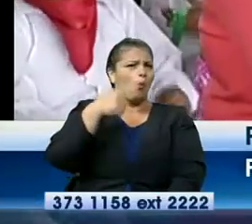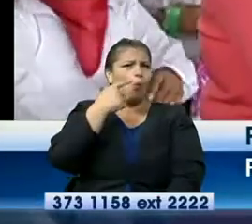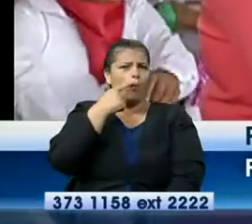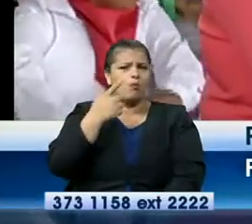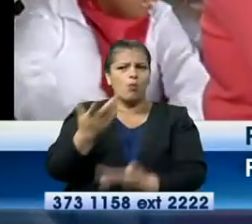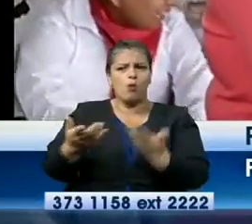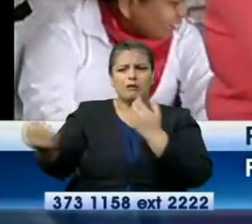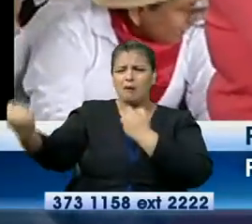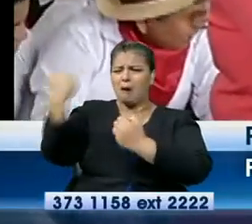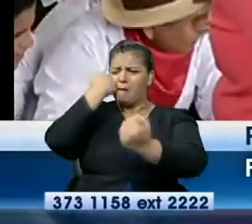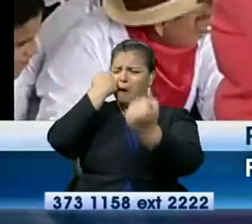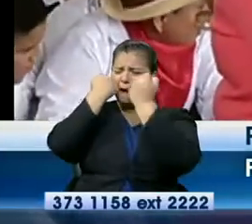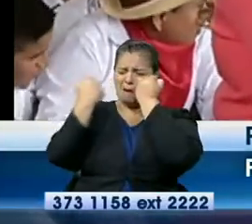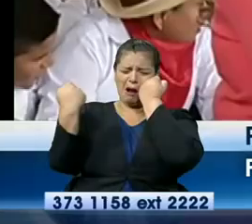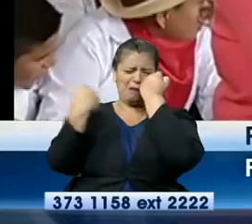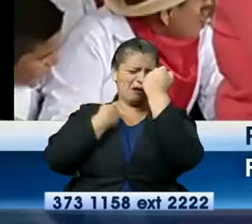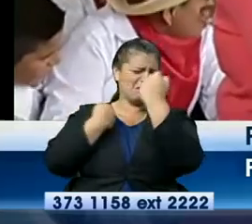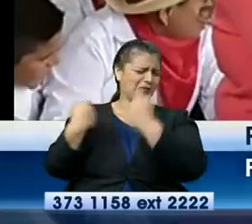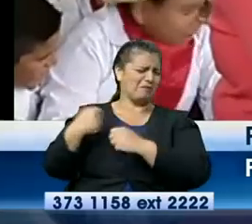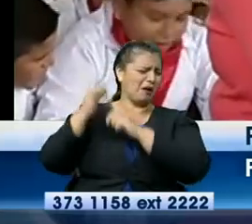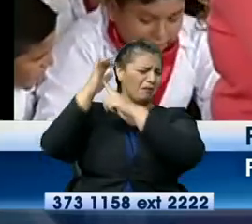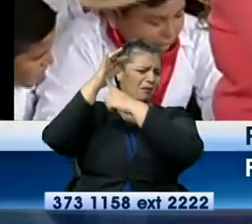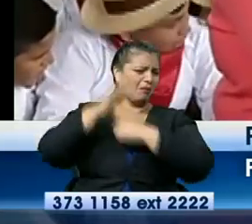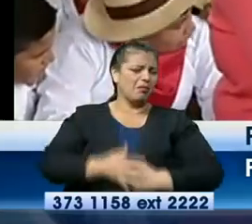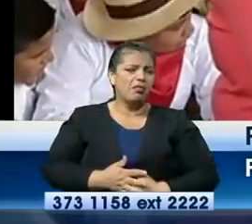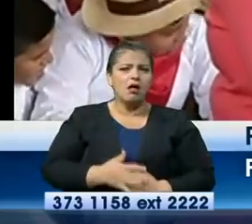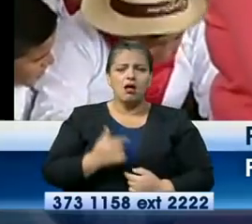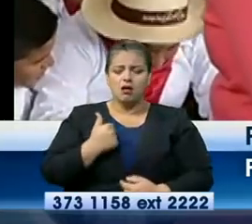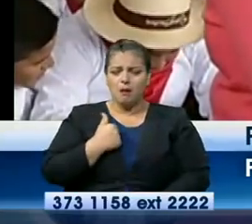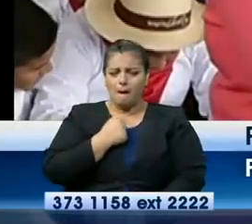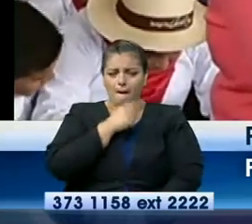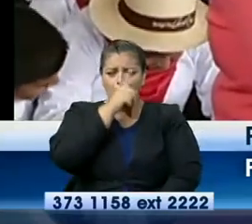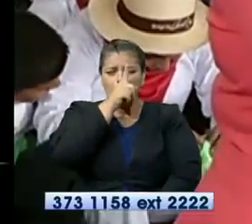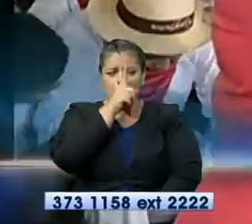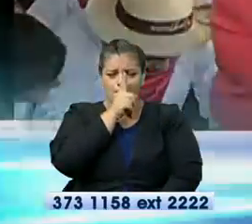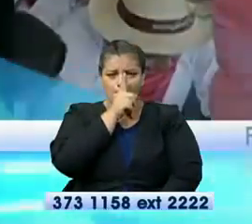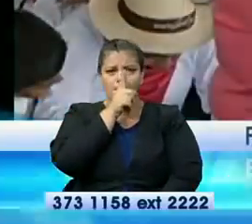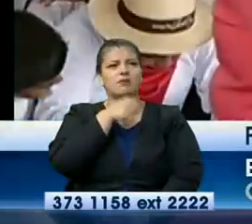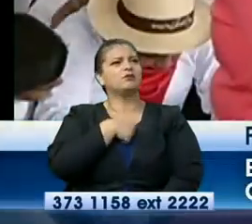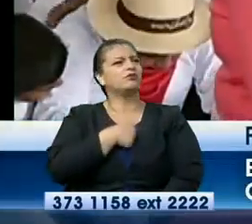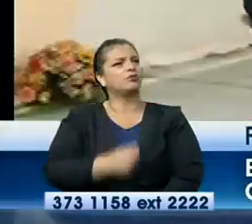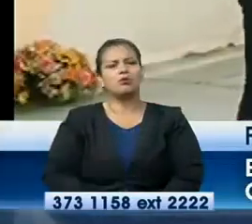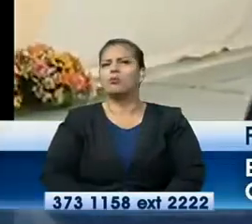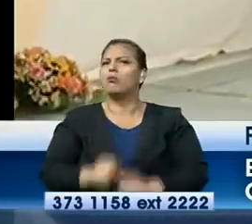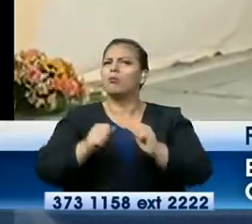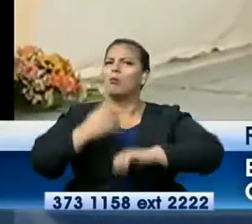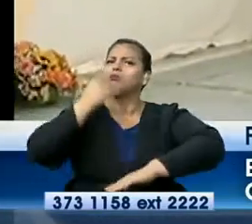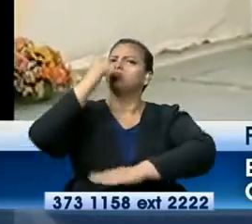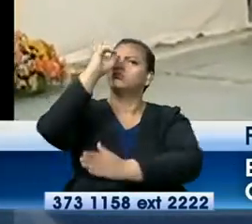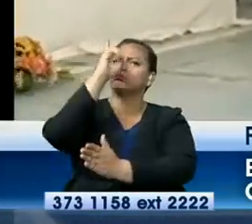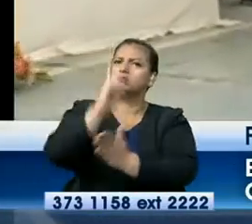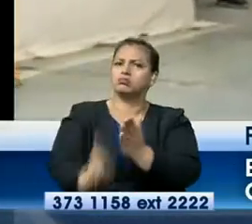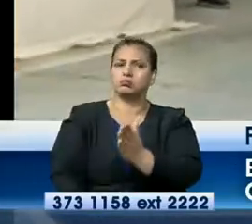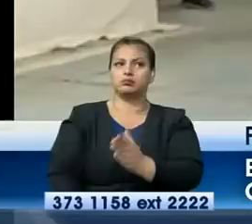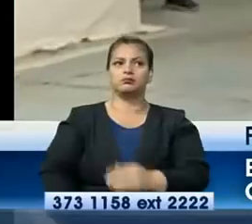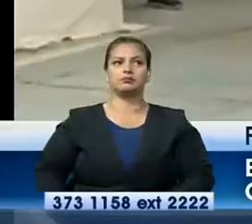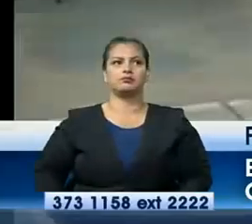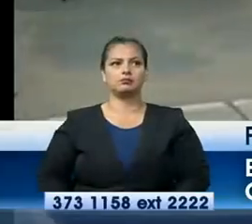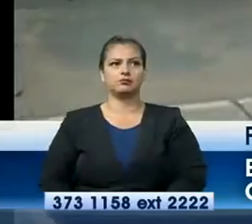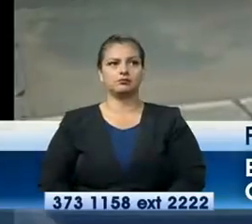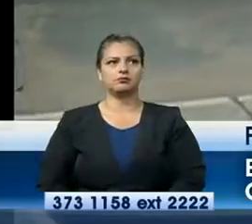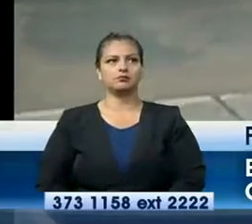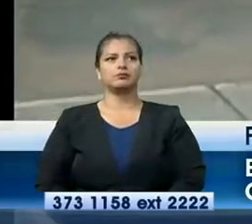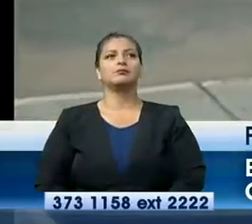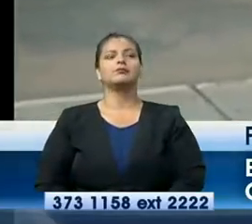la violencia nuestro silencio para que convive autor de lo que suceda fue un acto en el que se buscó sembrar